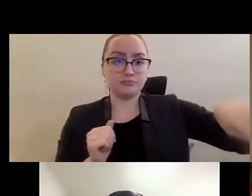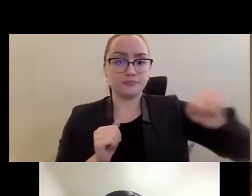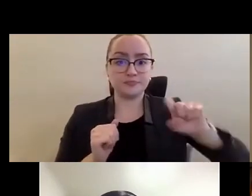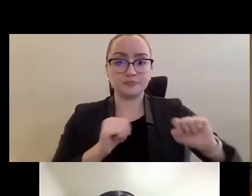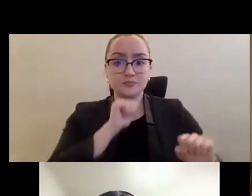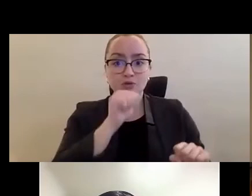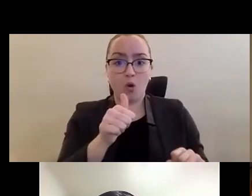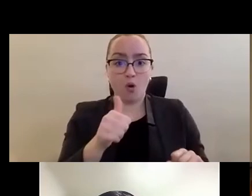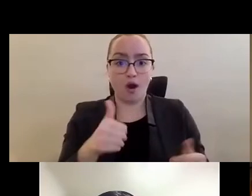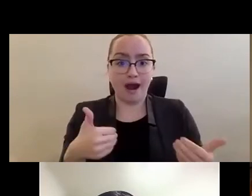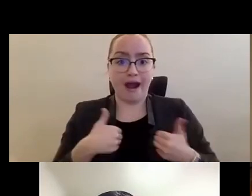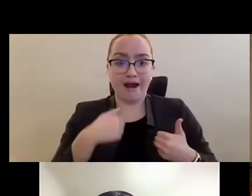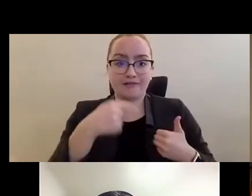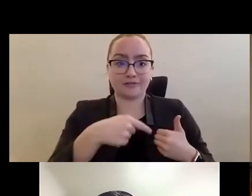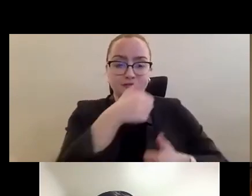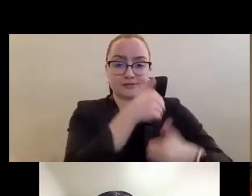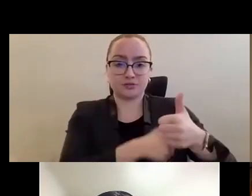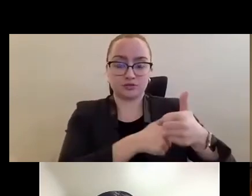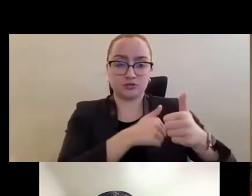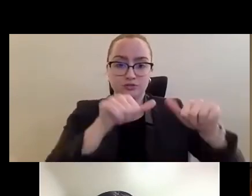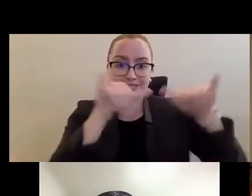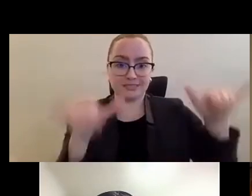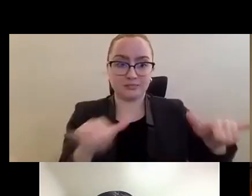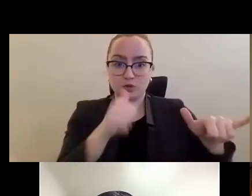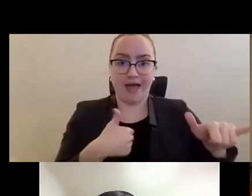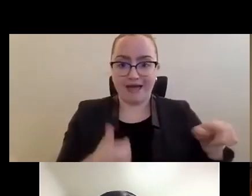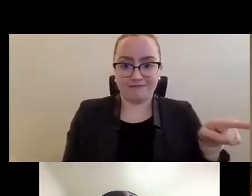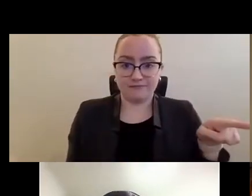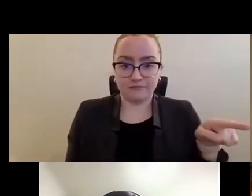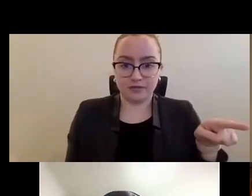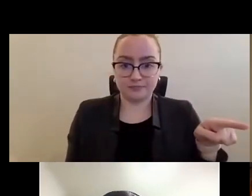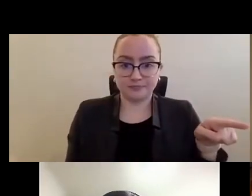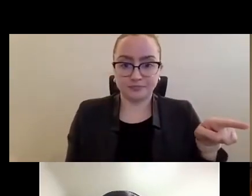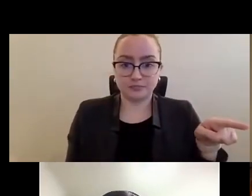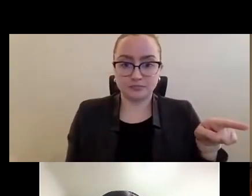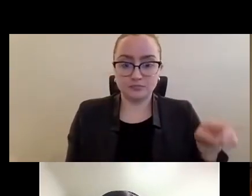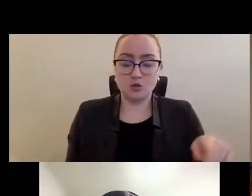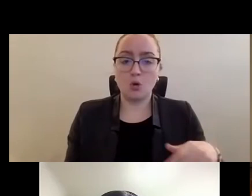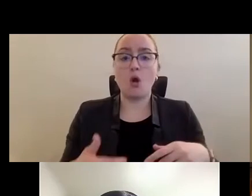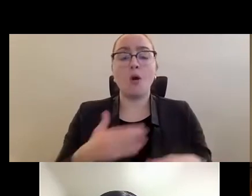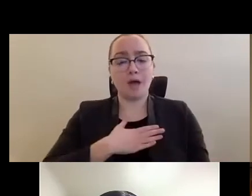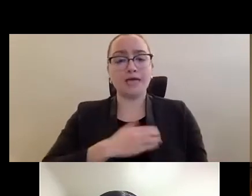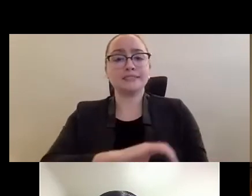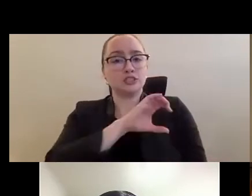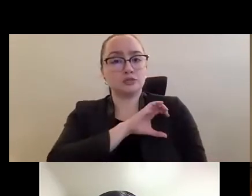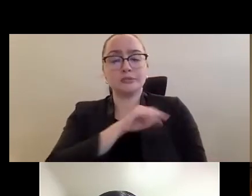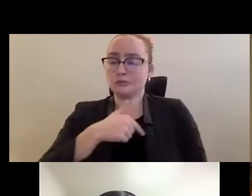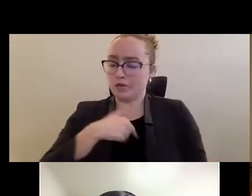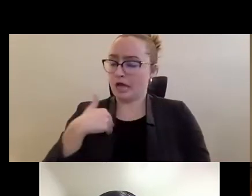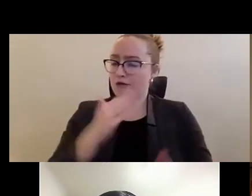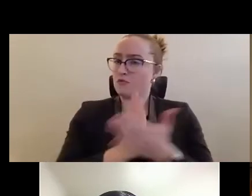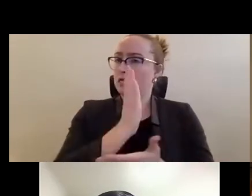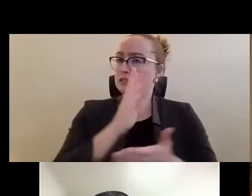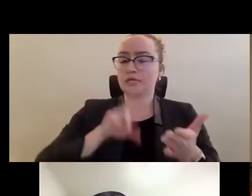otros, quienes no son tan claramente demarcados, no tienen. Entonces, cuando nosotros decimos nosotros tenemos derechos